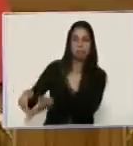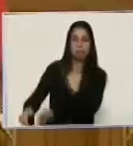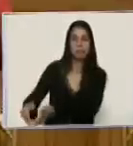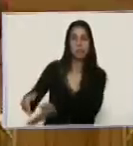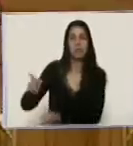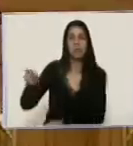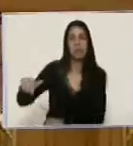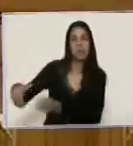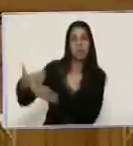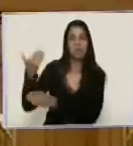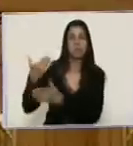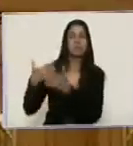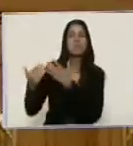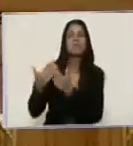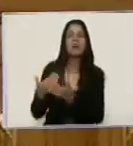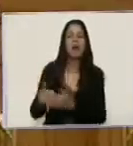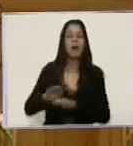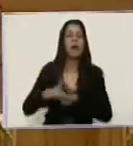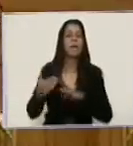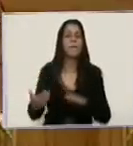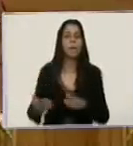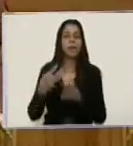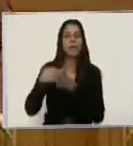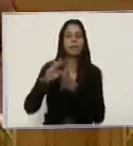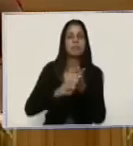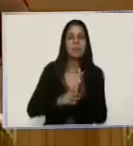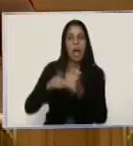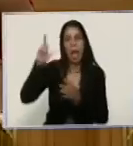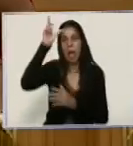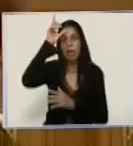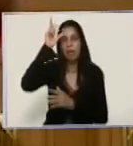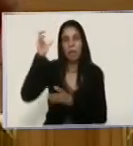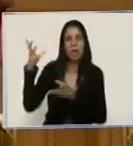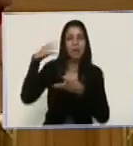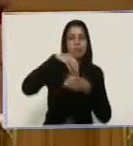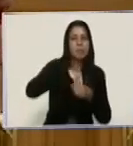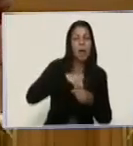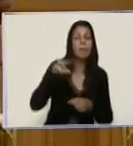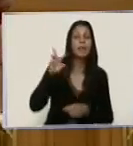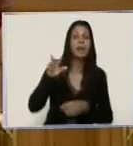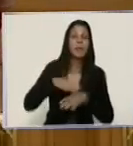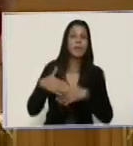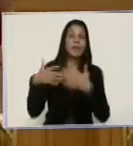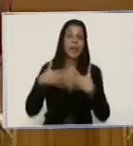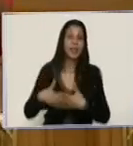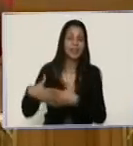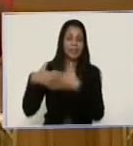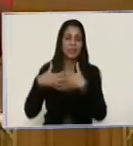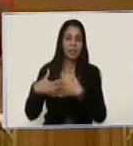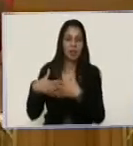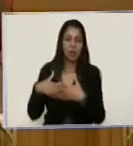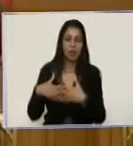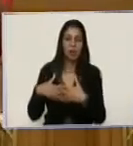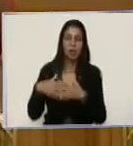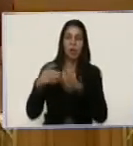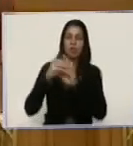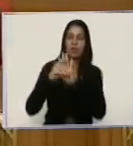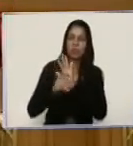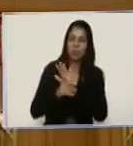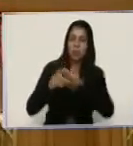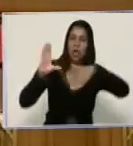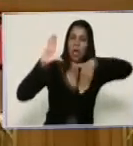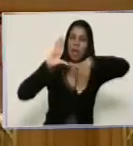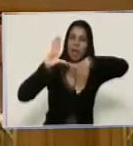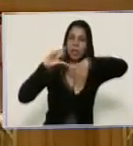época. ¿Por qué vinieron los británicos y los alemanes? Porque como los norteamericanos tenían la doctrina Monroe, América para